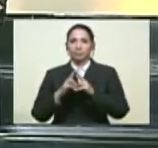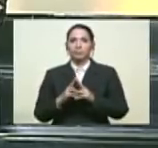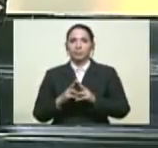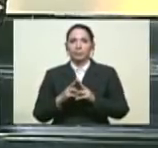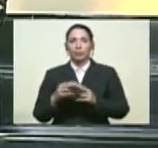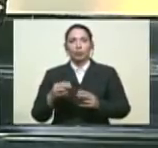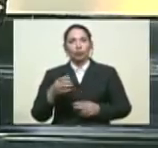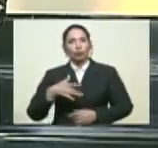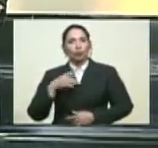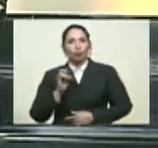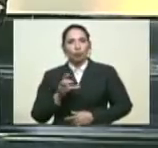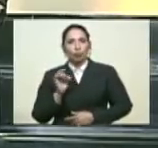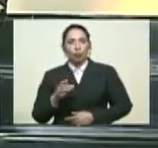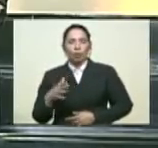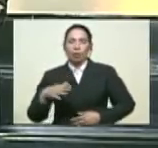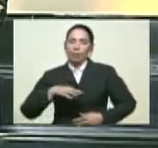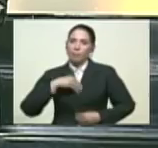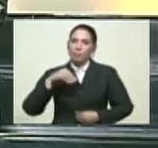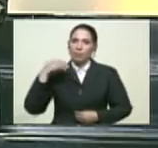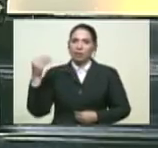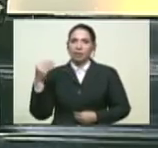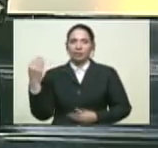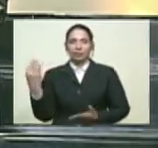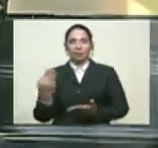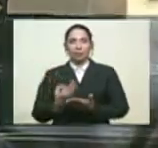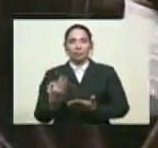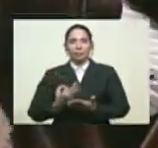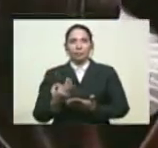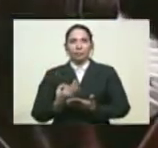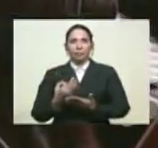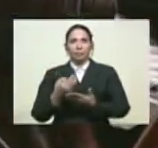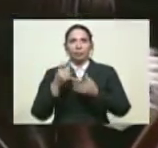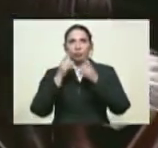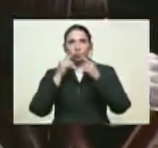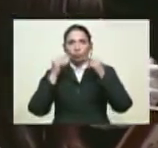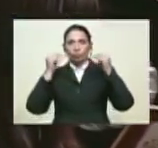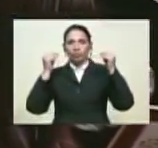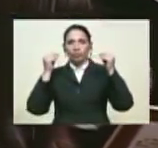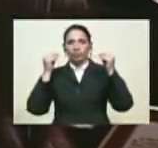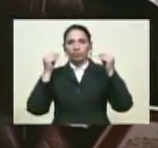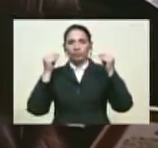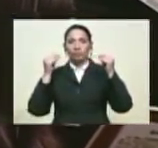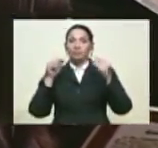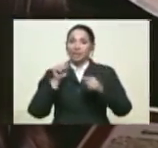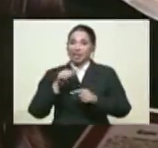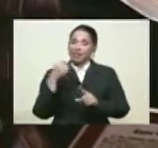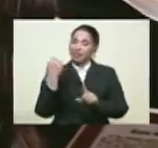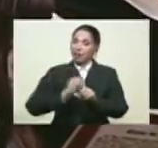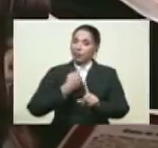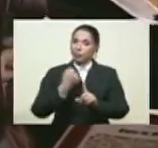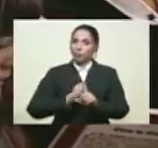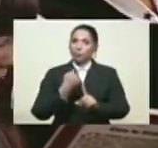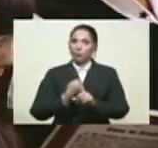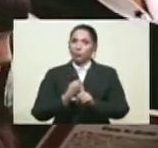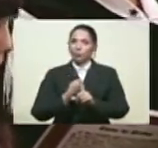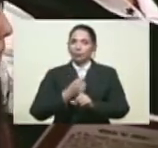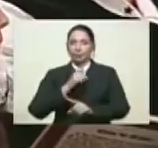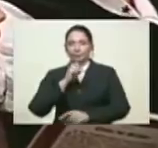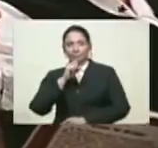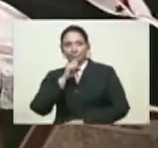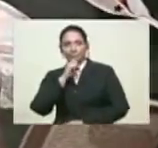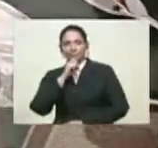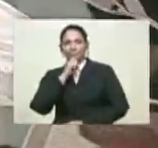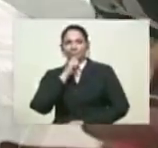esperanza, y siempre a sonreír en esta lucha compleja,